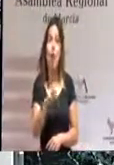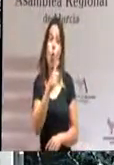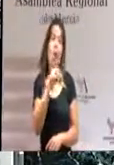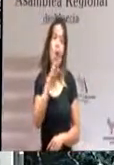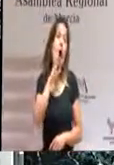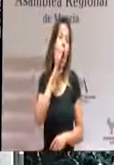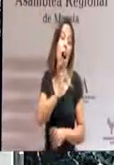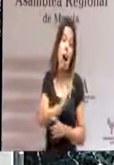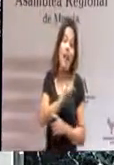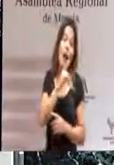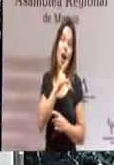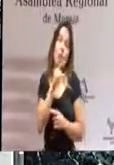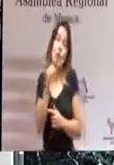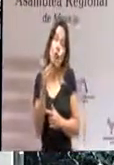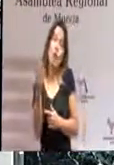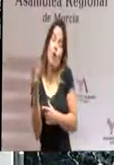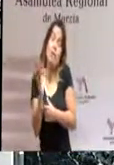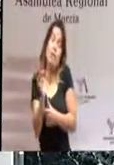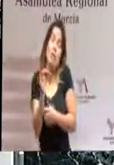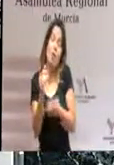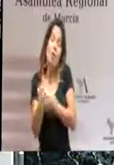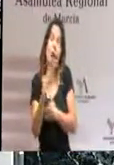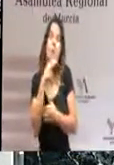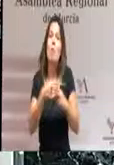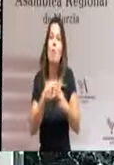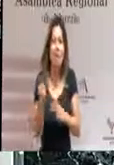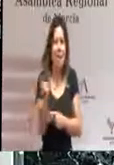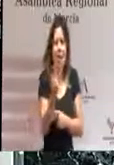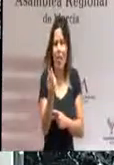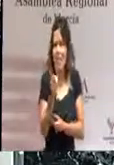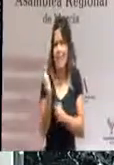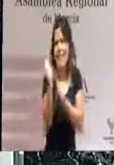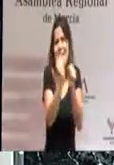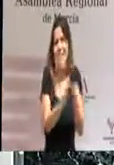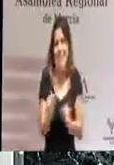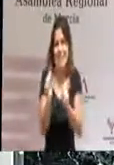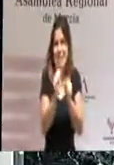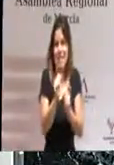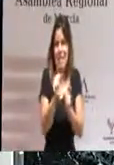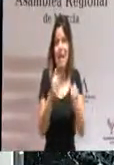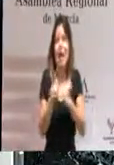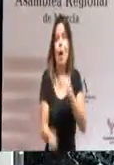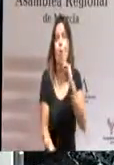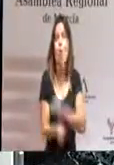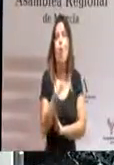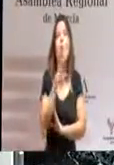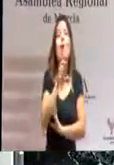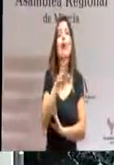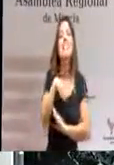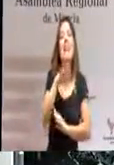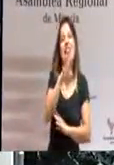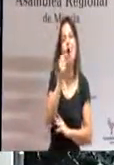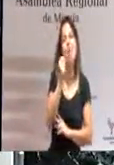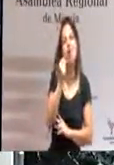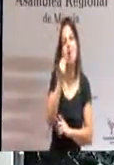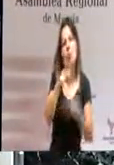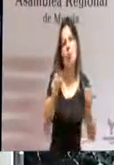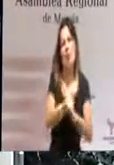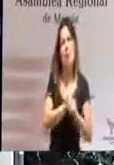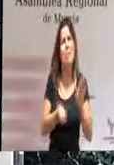por lo que representa o promete, las políticas que ustedes defienden generaron en nuestro país más de 5 millones de